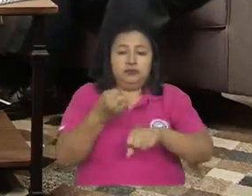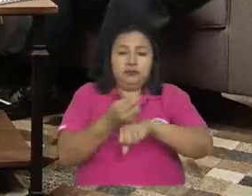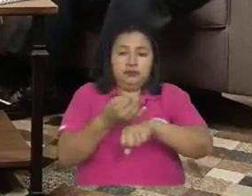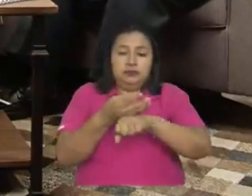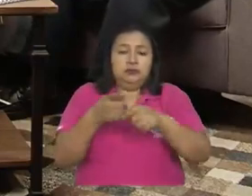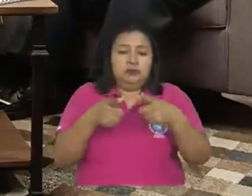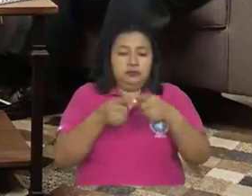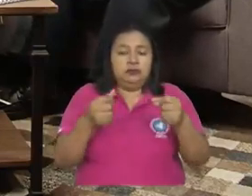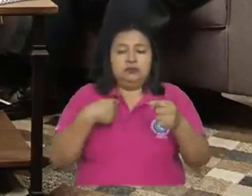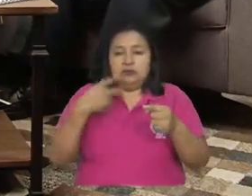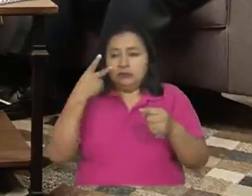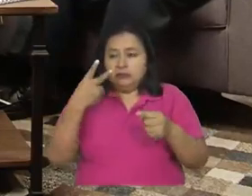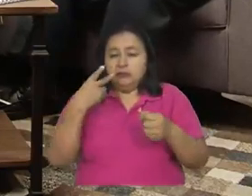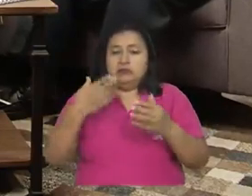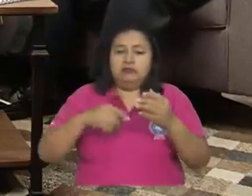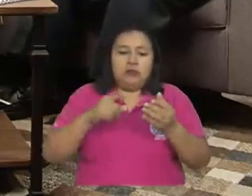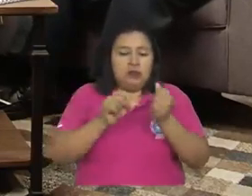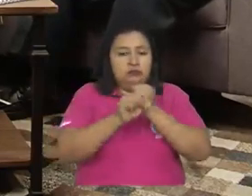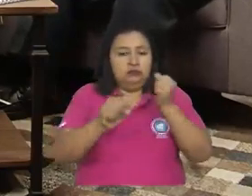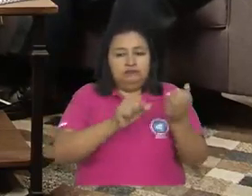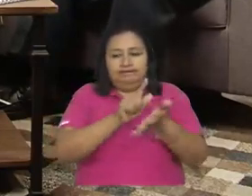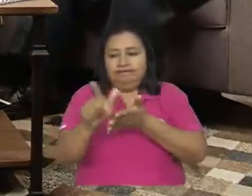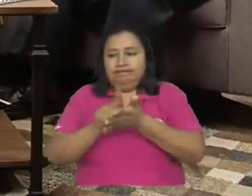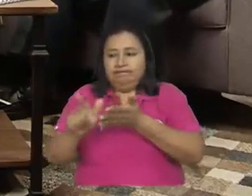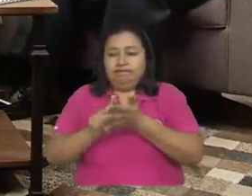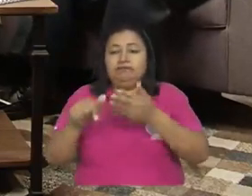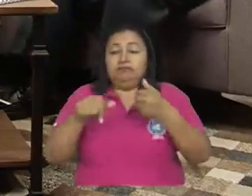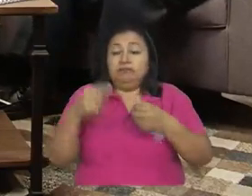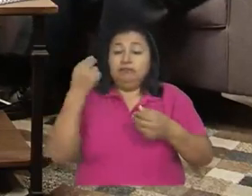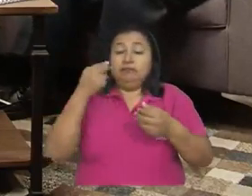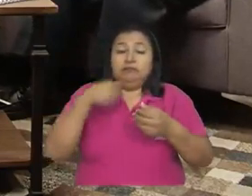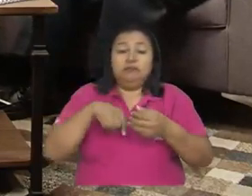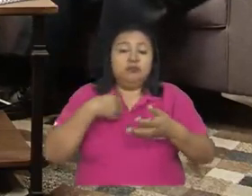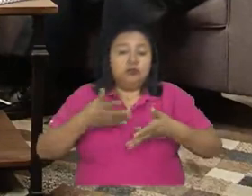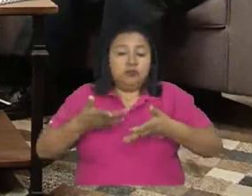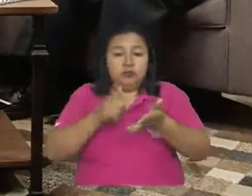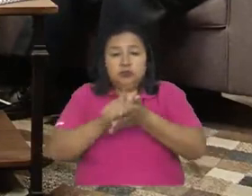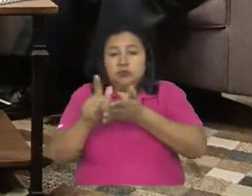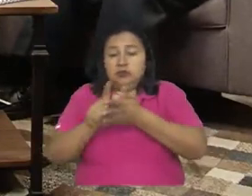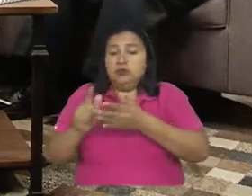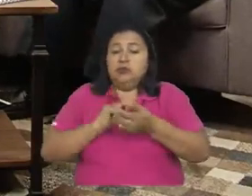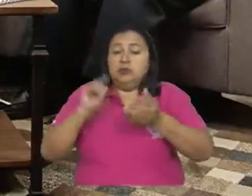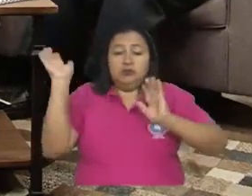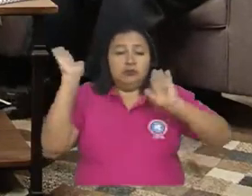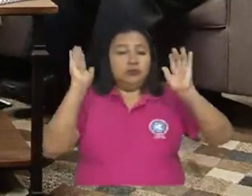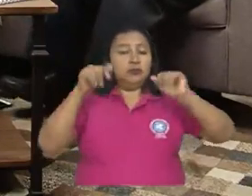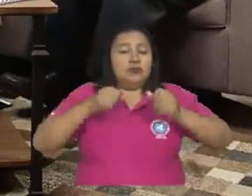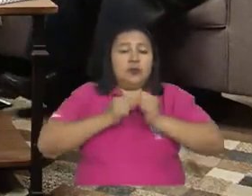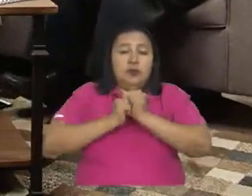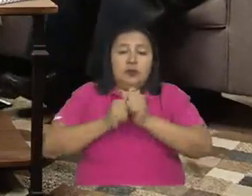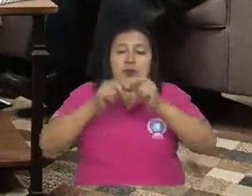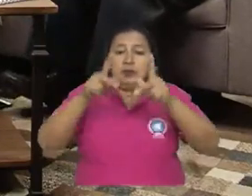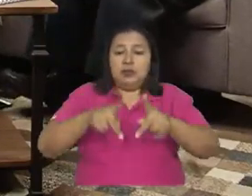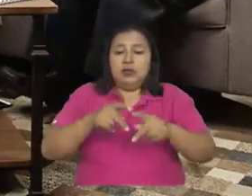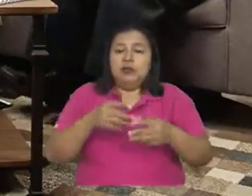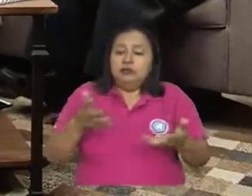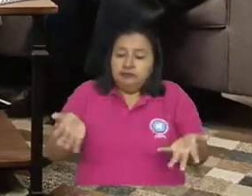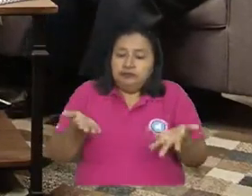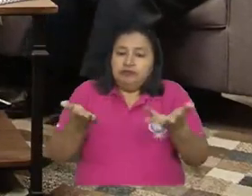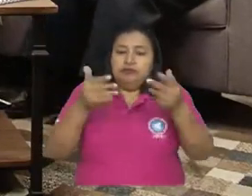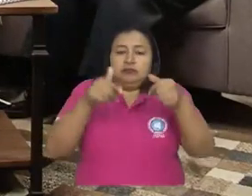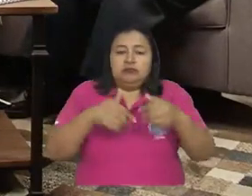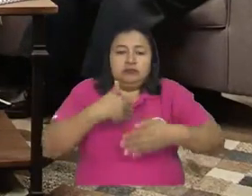Managua. Lo hemos visto. Jornadas de limpieza, lo hemos visto, bueno, a través de la administración de los mercados, acompañamiento con los comerciantes, fomentando, ¿no?,